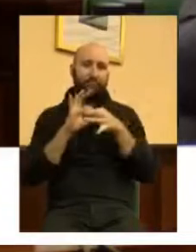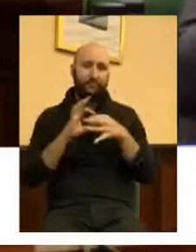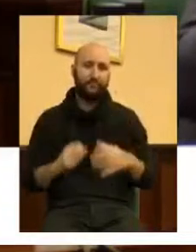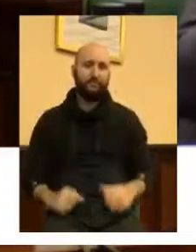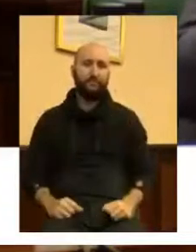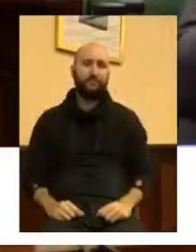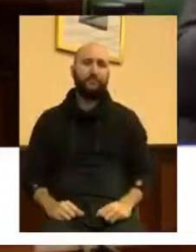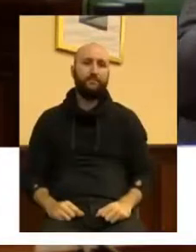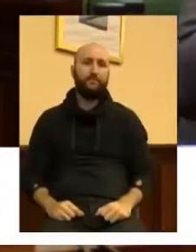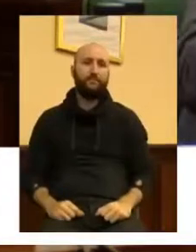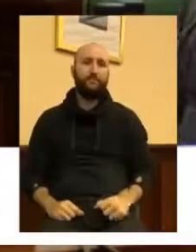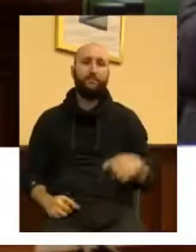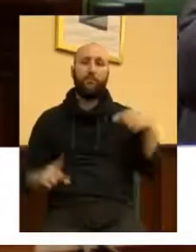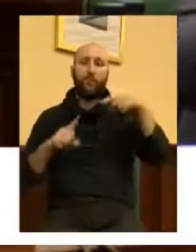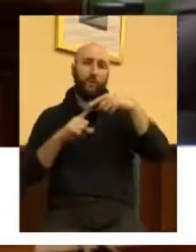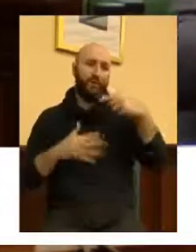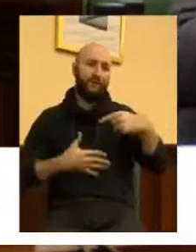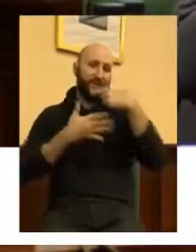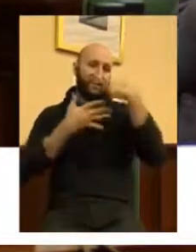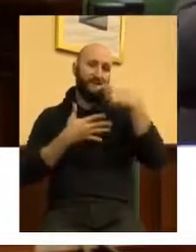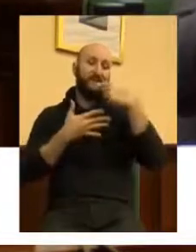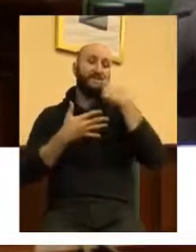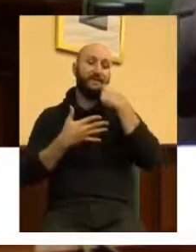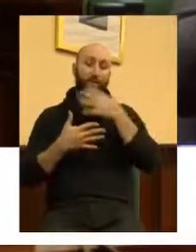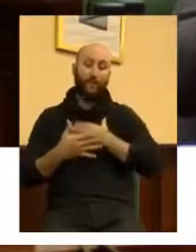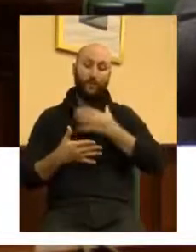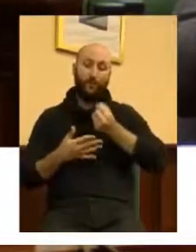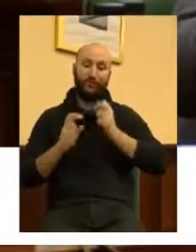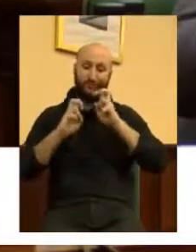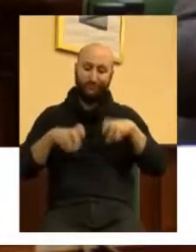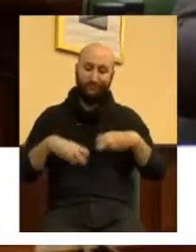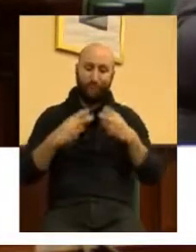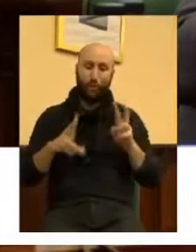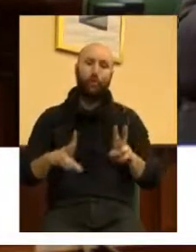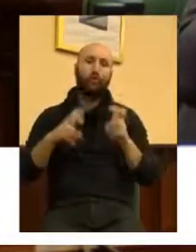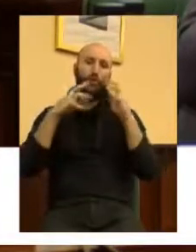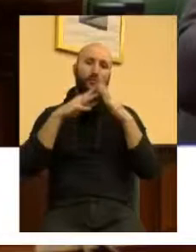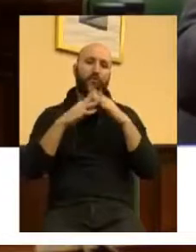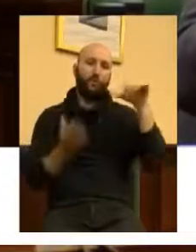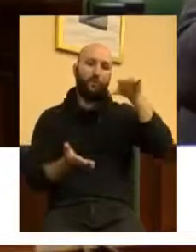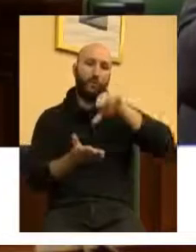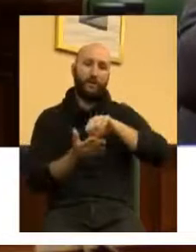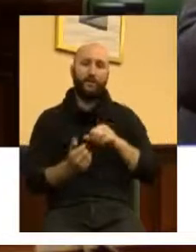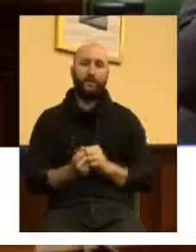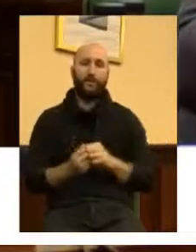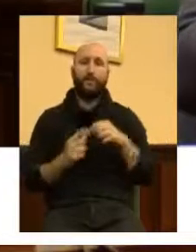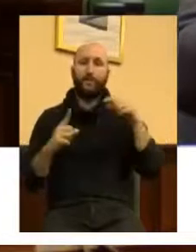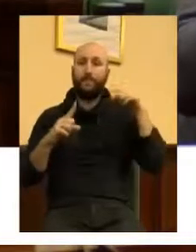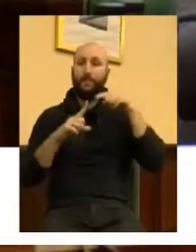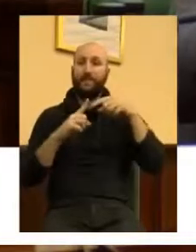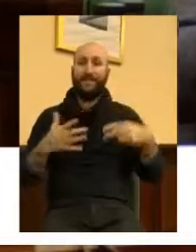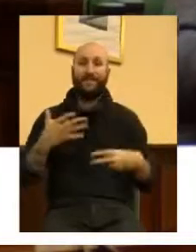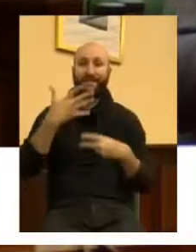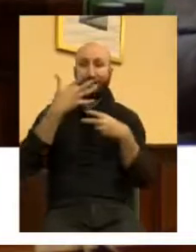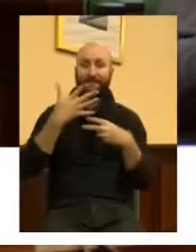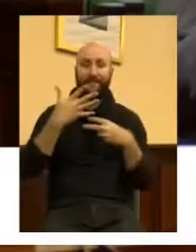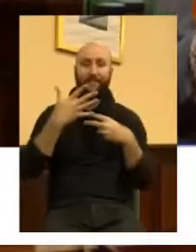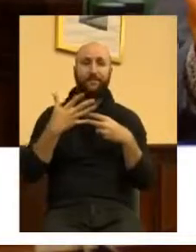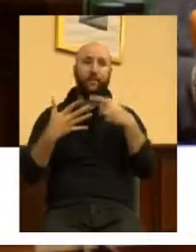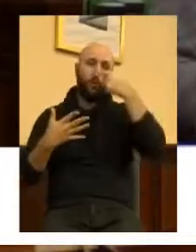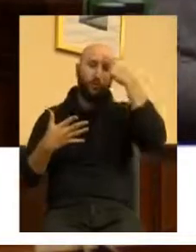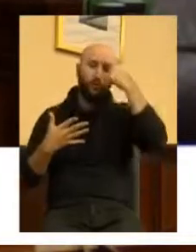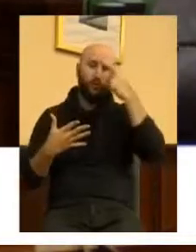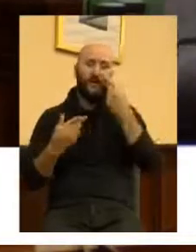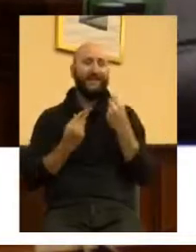punto 6, que decía antes, replantear Móstoles para una nueva estructura urbana. El punto 7, reforzar la cultura como esencia e identidad de